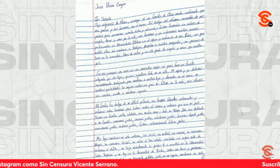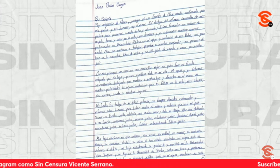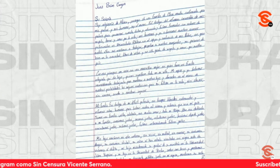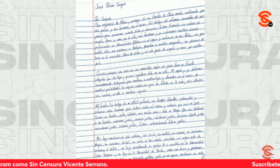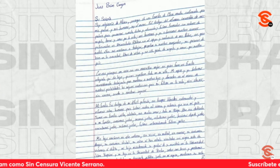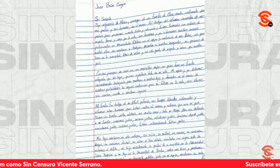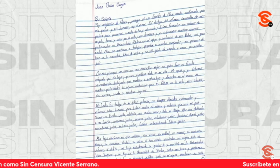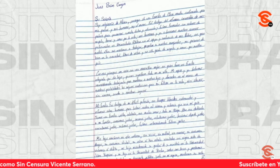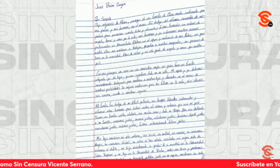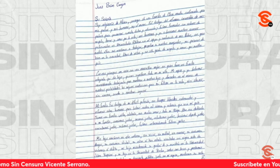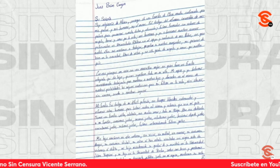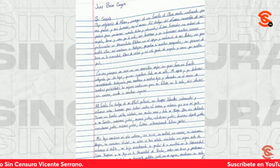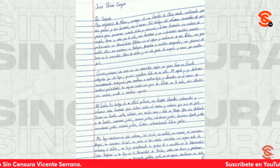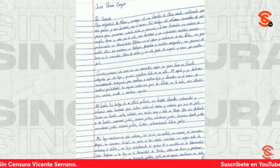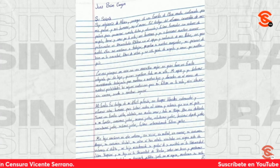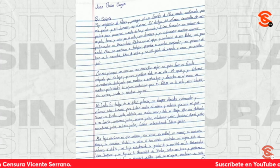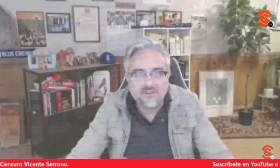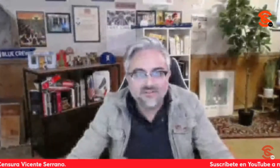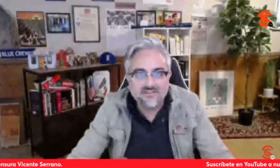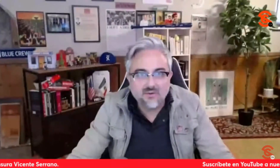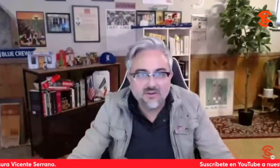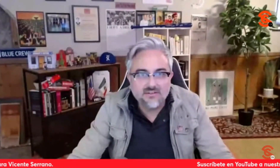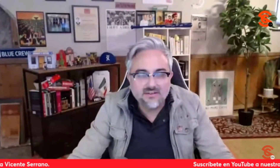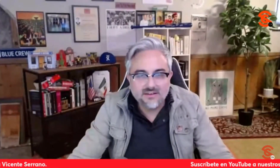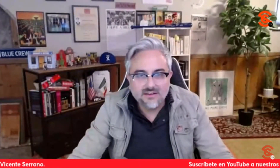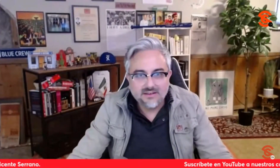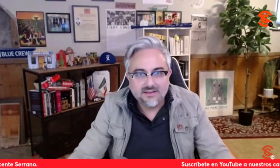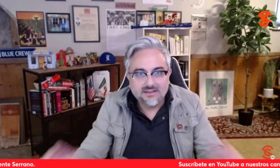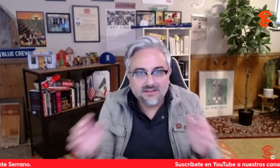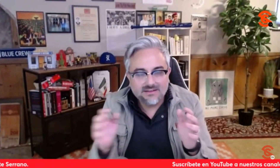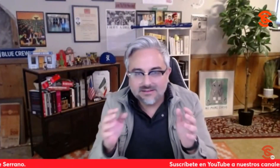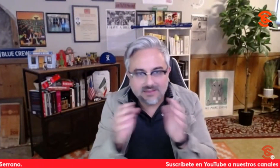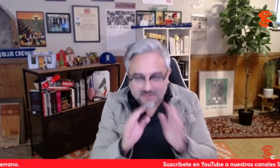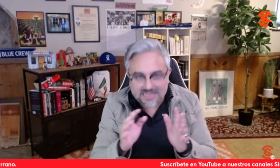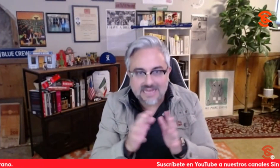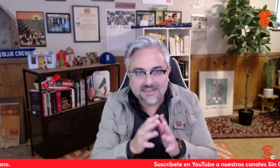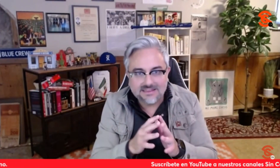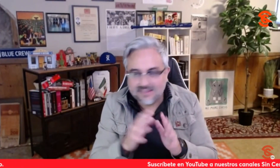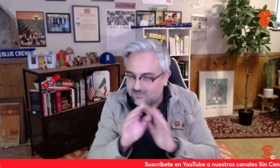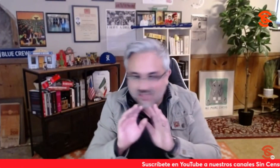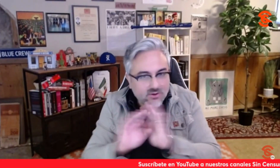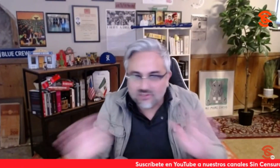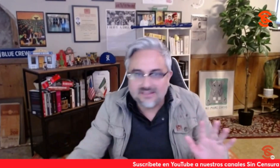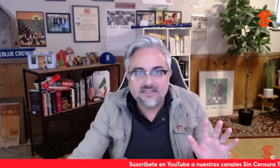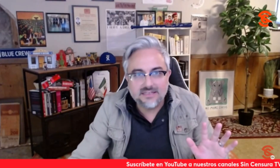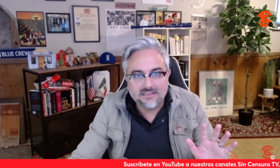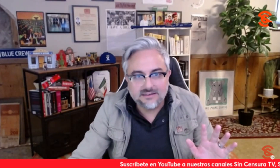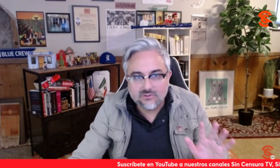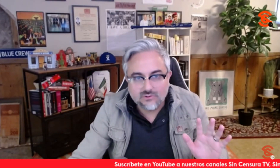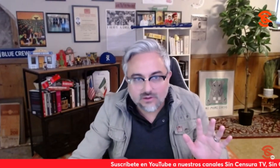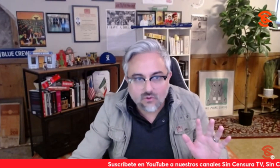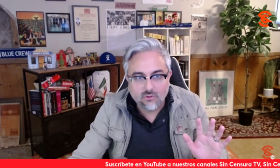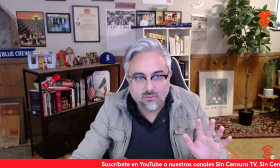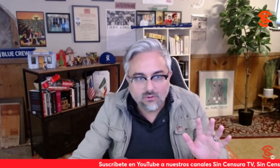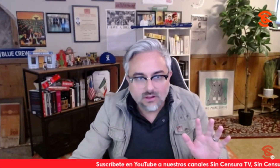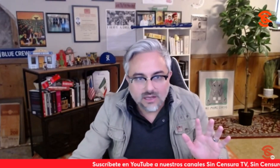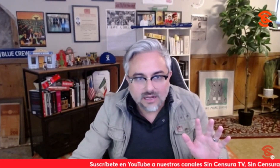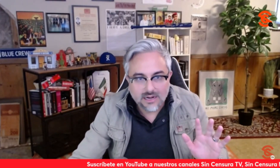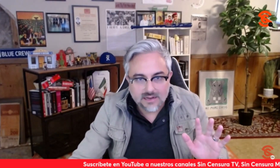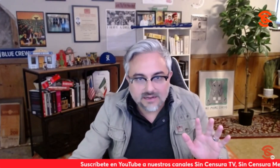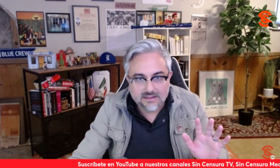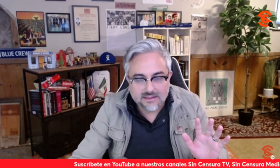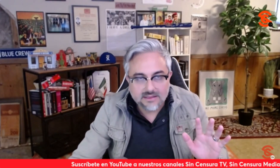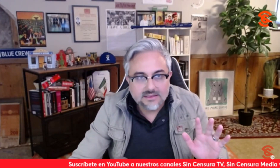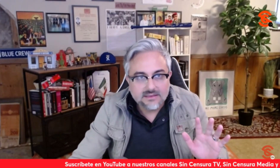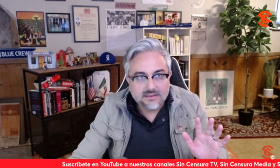infamia que ocurrió en la conferencia de prensa mañanera, señoras y señores? De verdad que esto ya no se entiende, y esto es el colmo